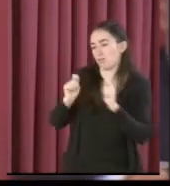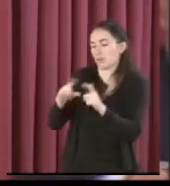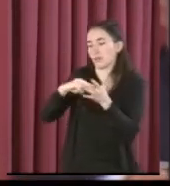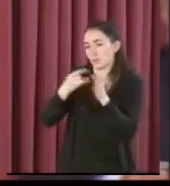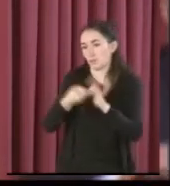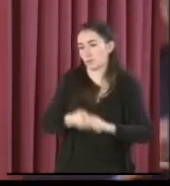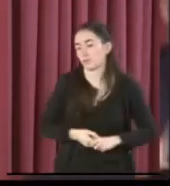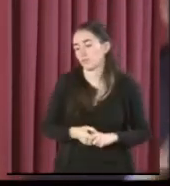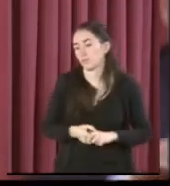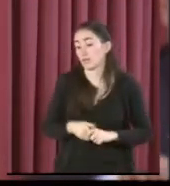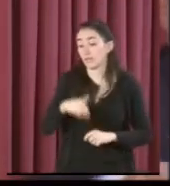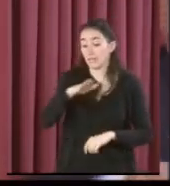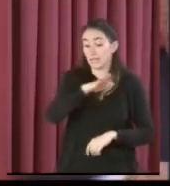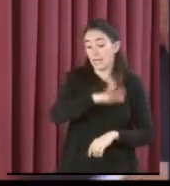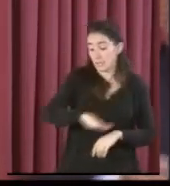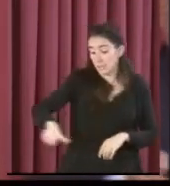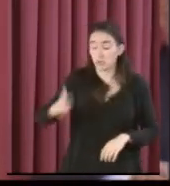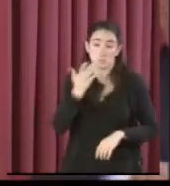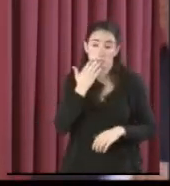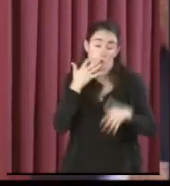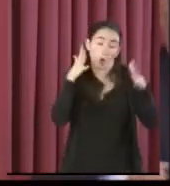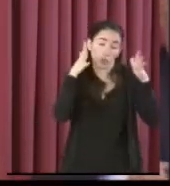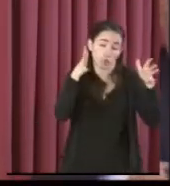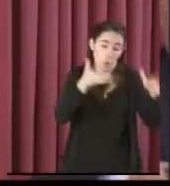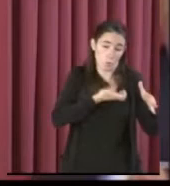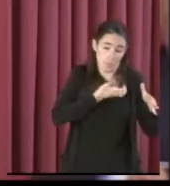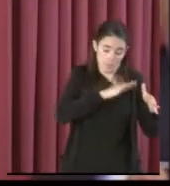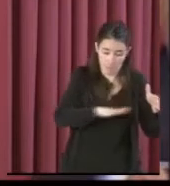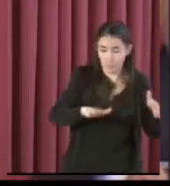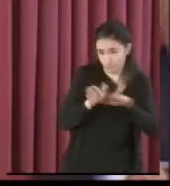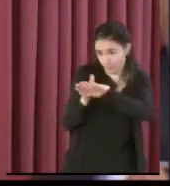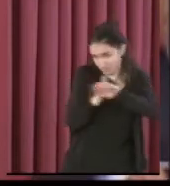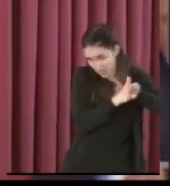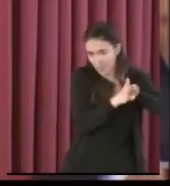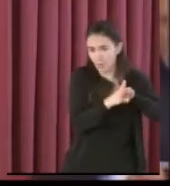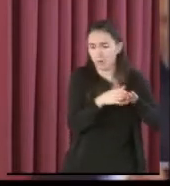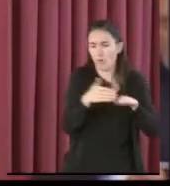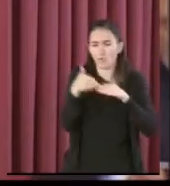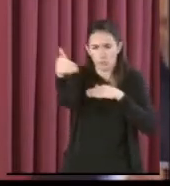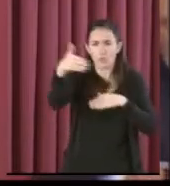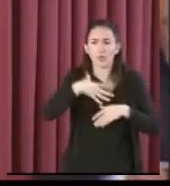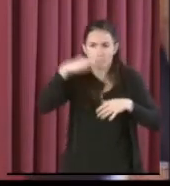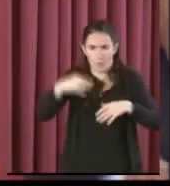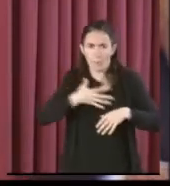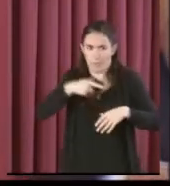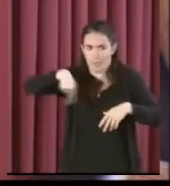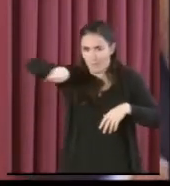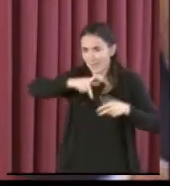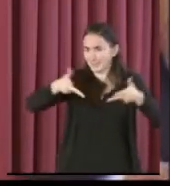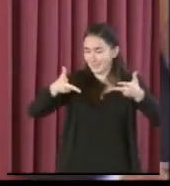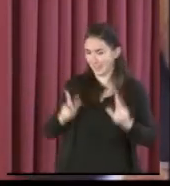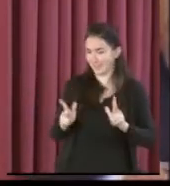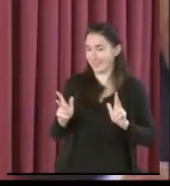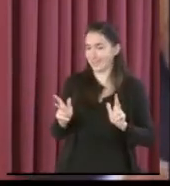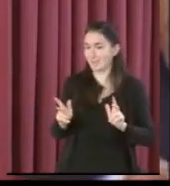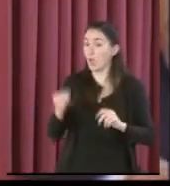decía que los niños, reuniones del Consejo al margen, ocuparán estos sillones en unos cuantos años, los jóvenes ya están aquí